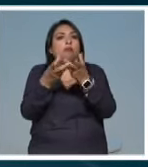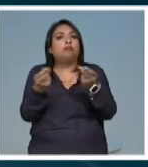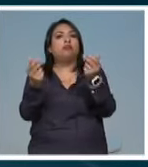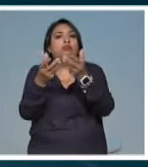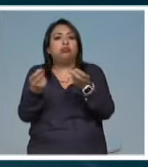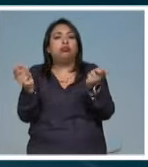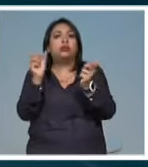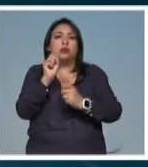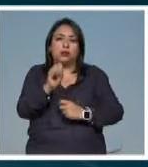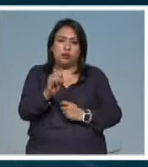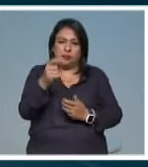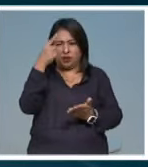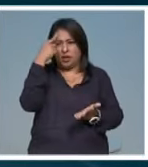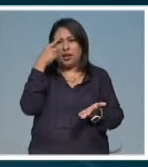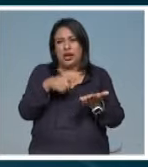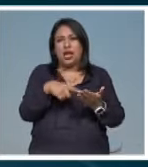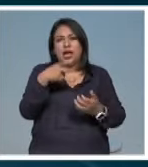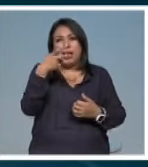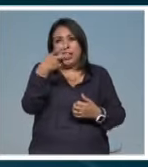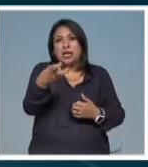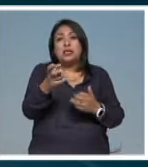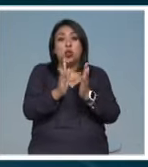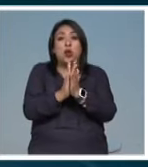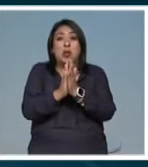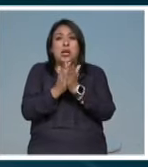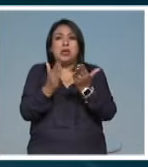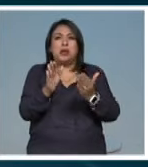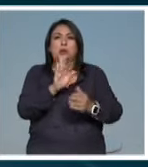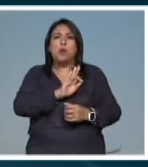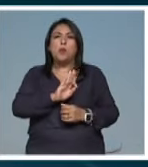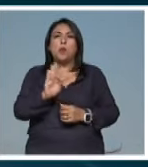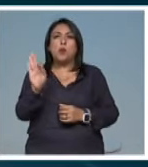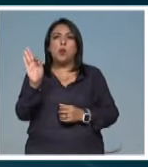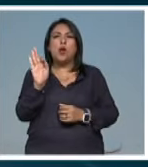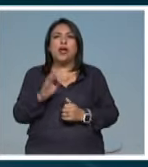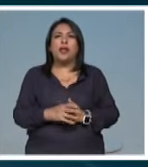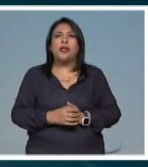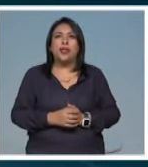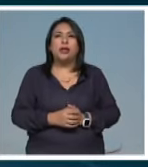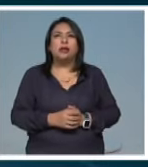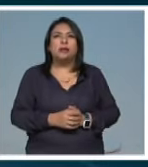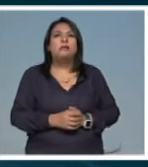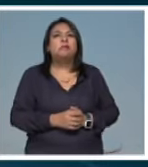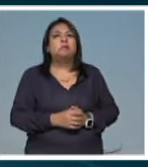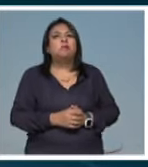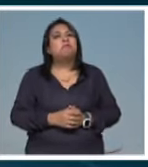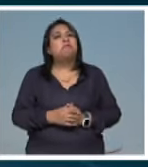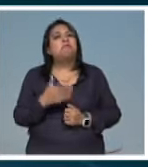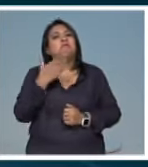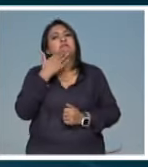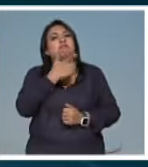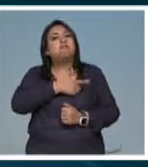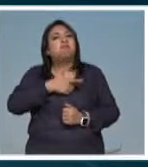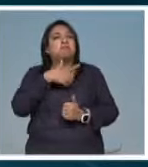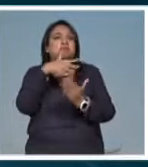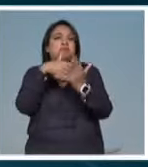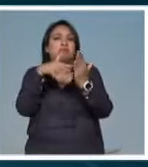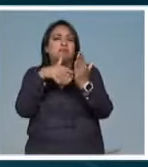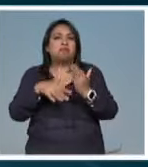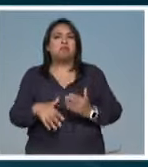Y creo que en ese sentido es un libro que puede ser muy, muy gozoso en la